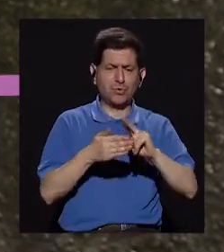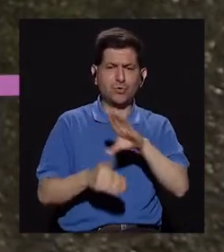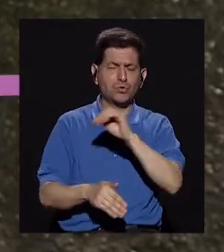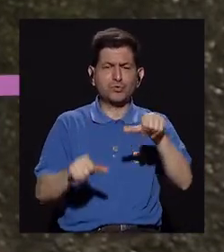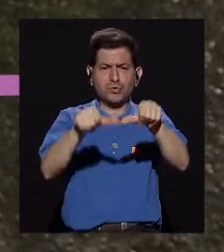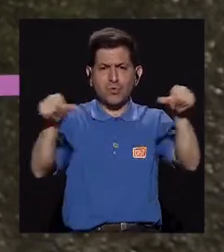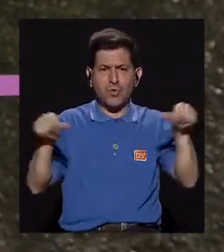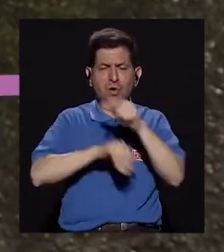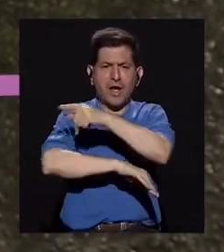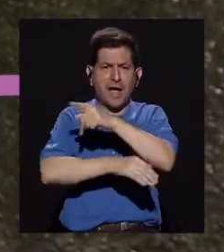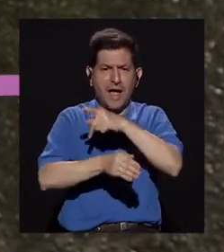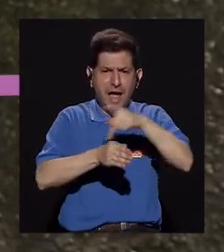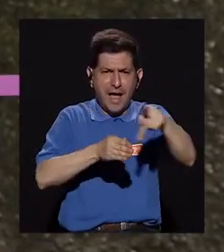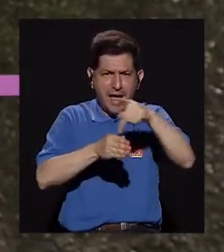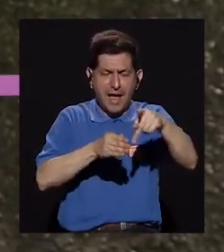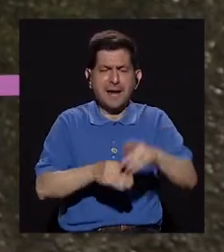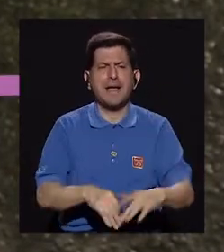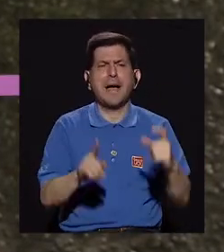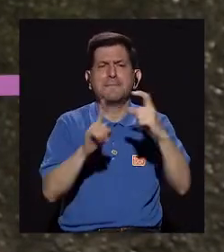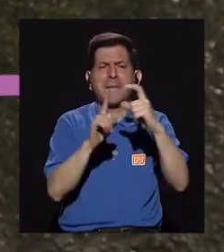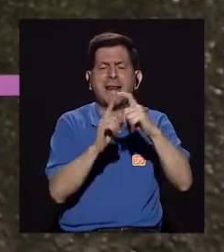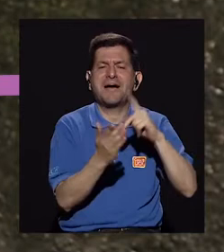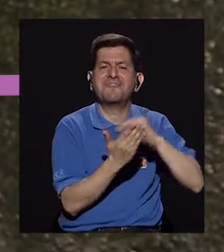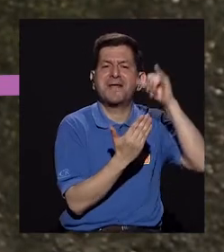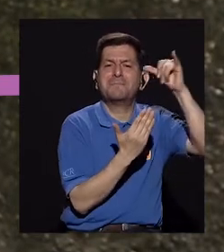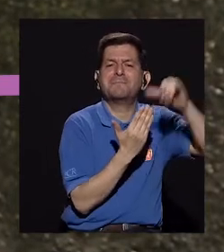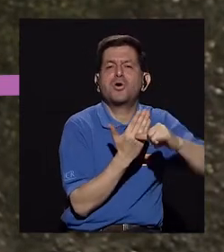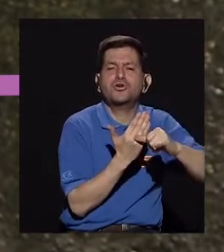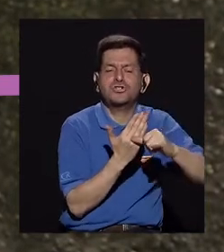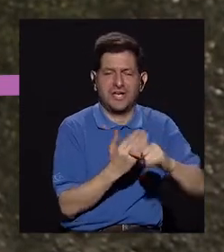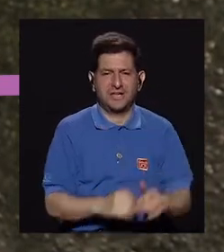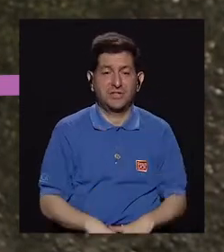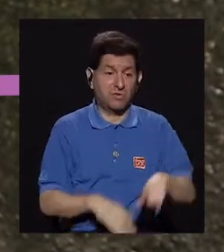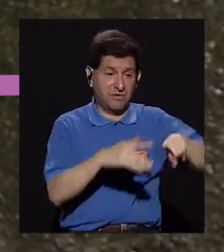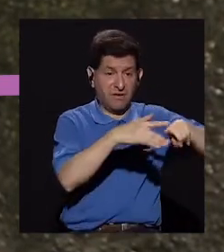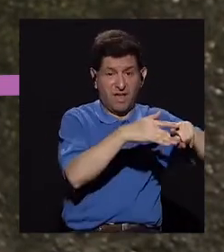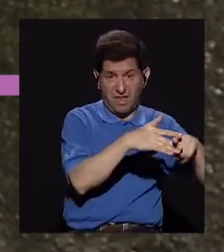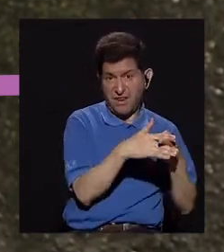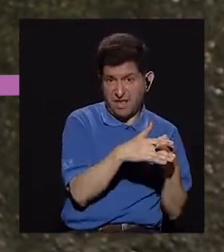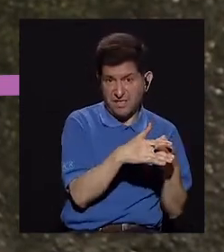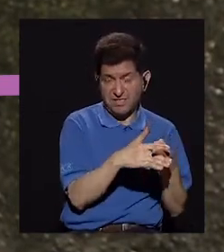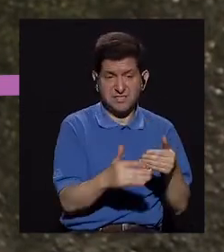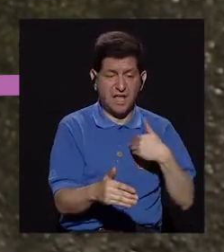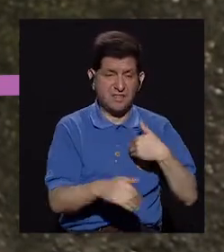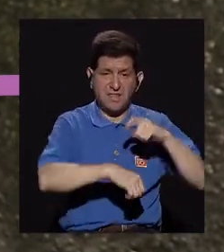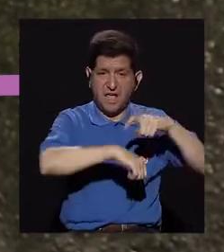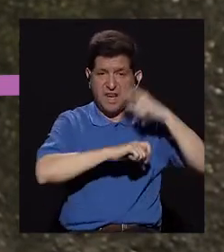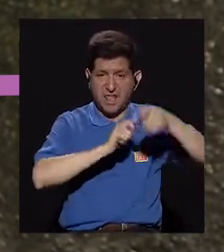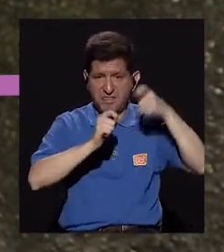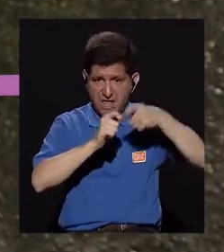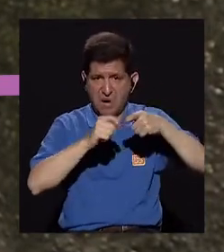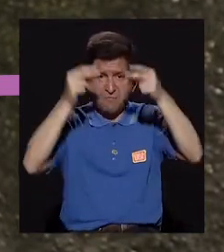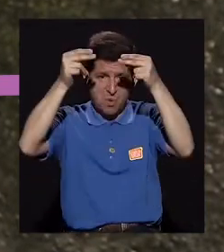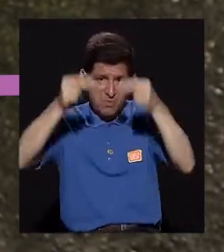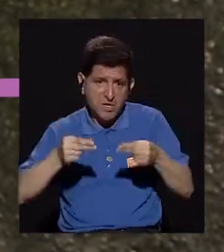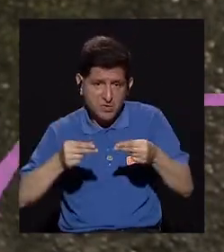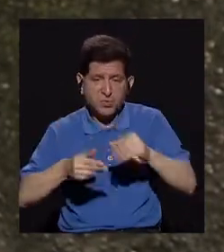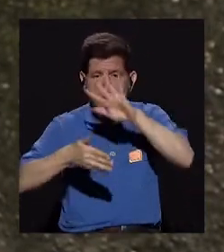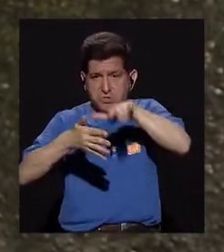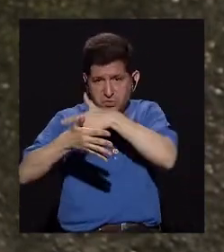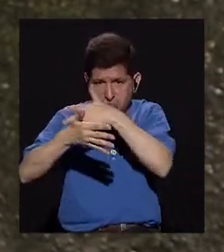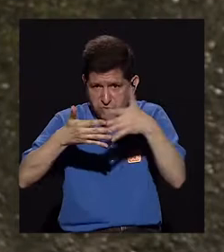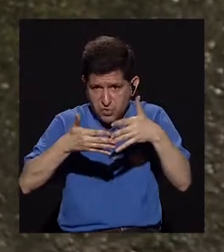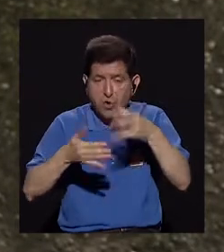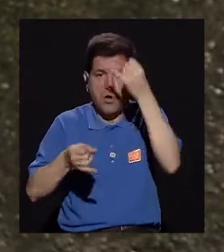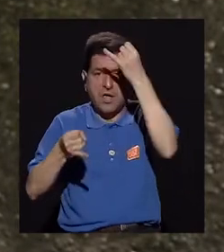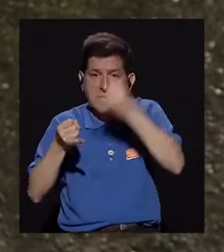ámbito profesional tendemos a usar mucho la palabra proyecto, y el proyecto es algo que empieza, tiene una duración, un presupuesto, un